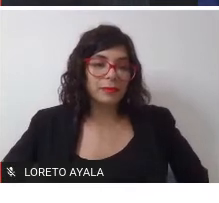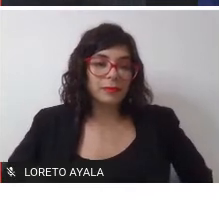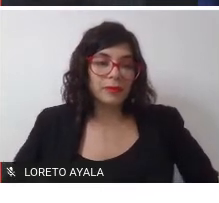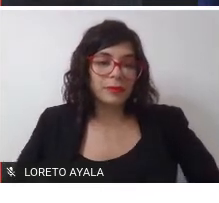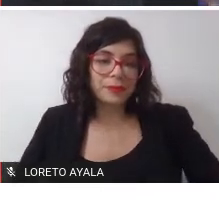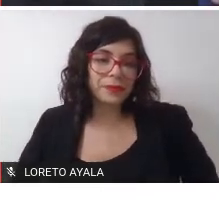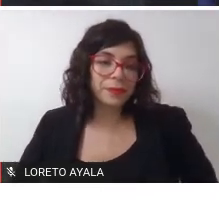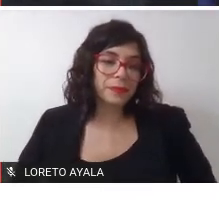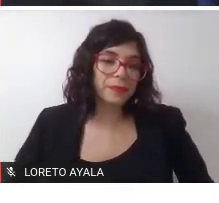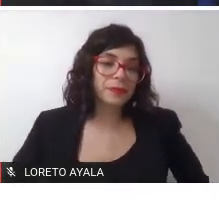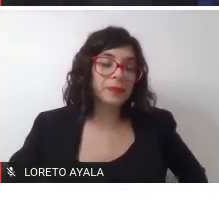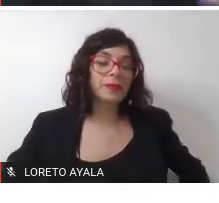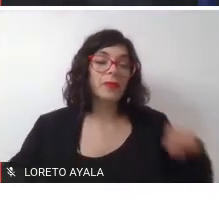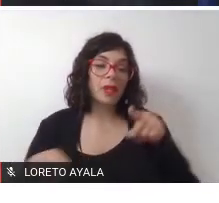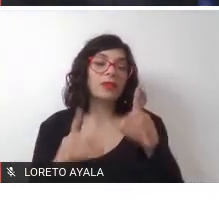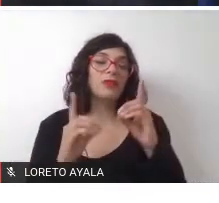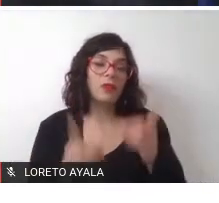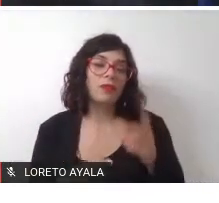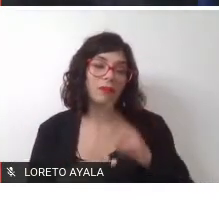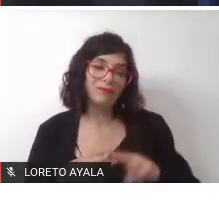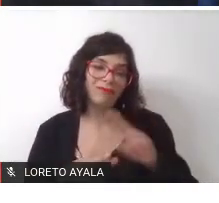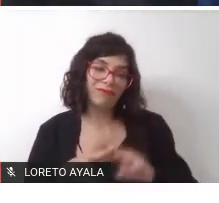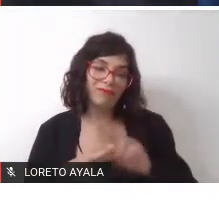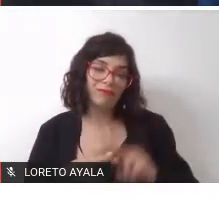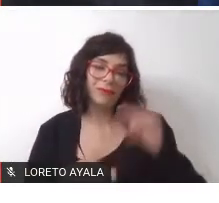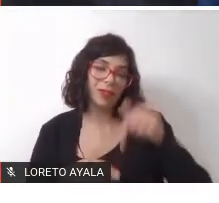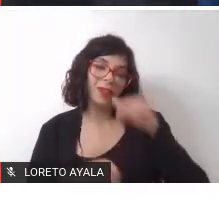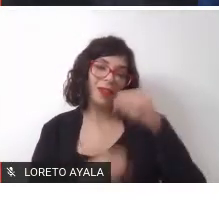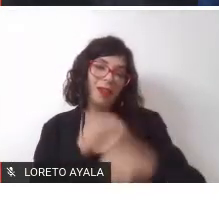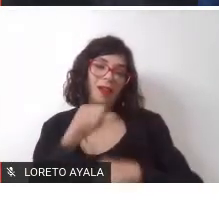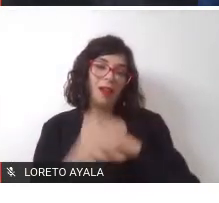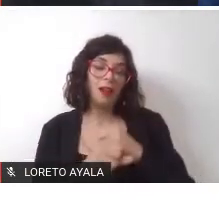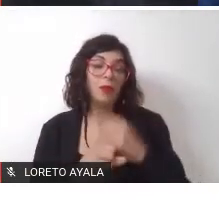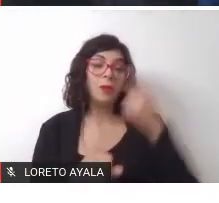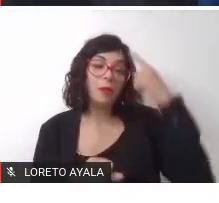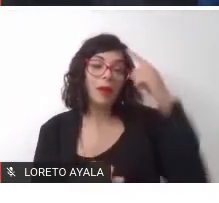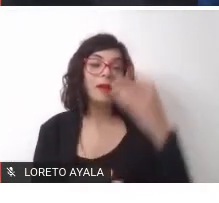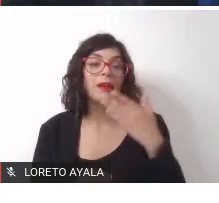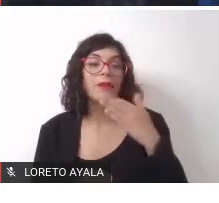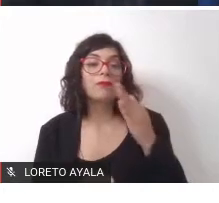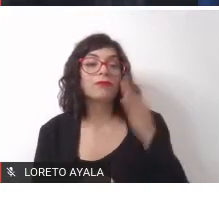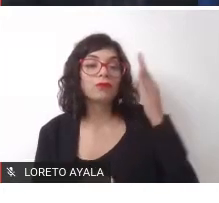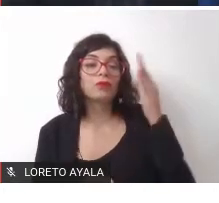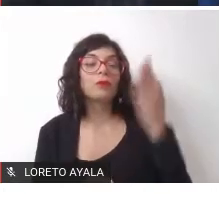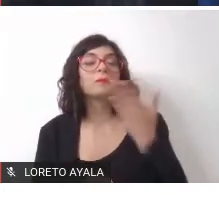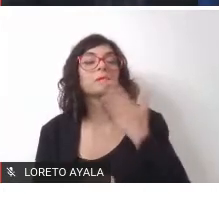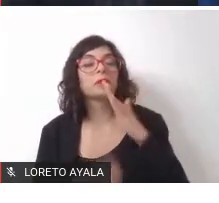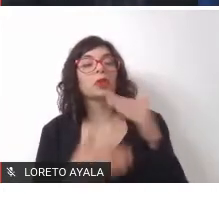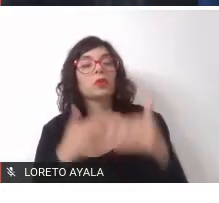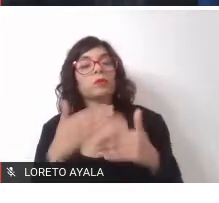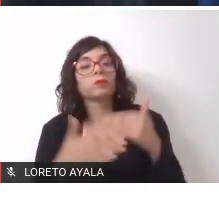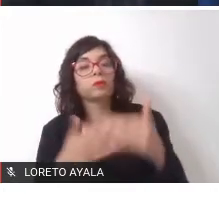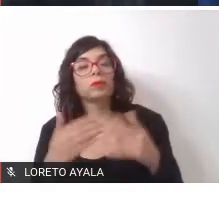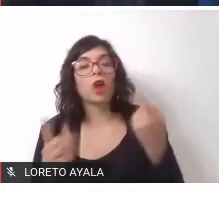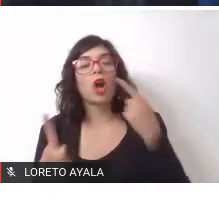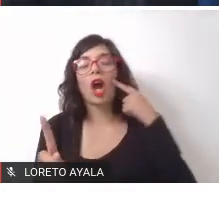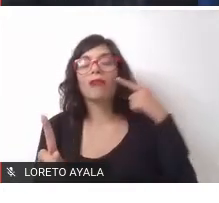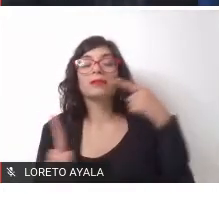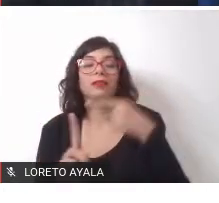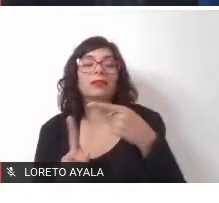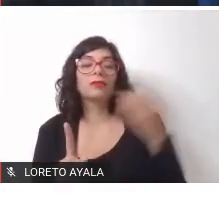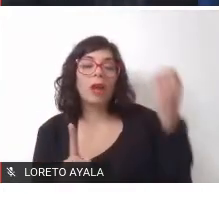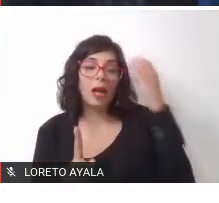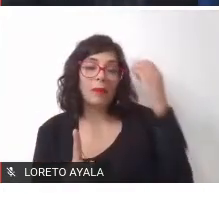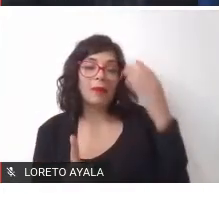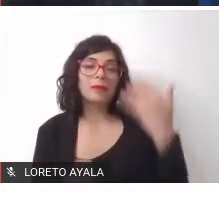regularizarlo este año para tener una planificación en ese sentido en relación a los objetivos de